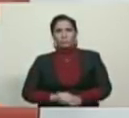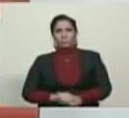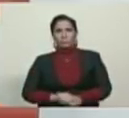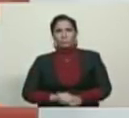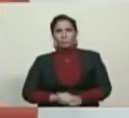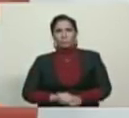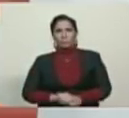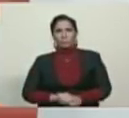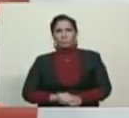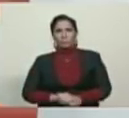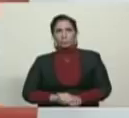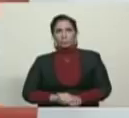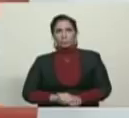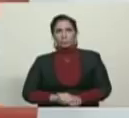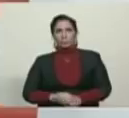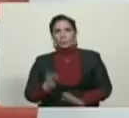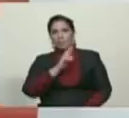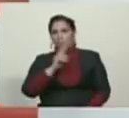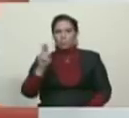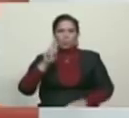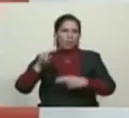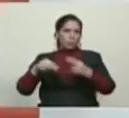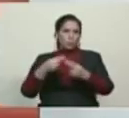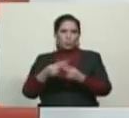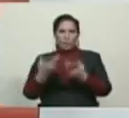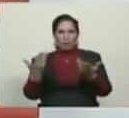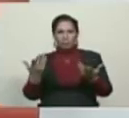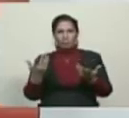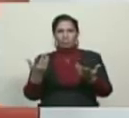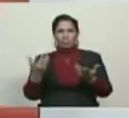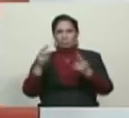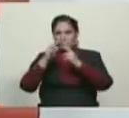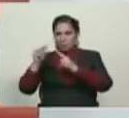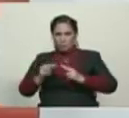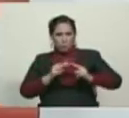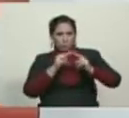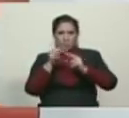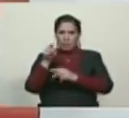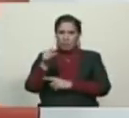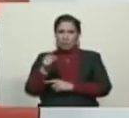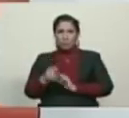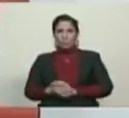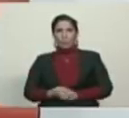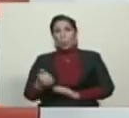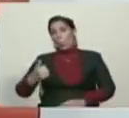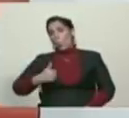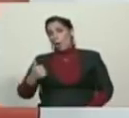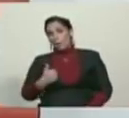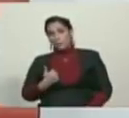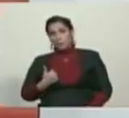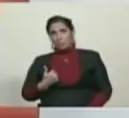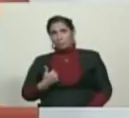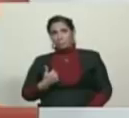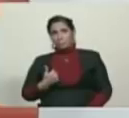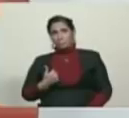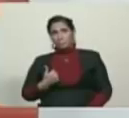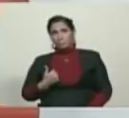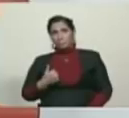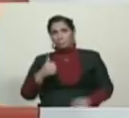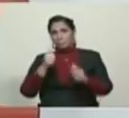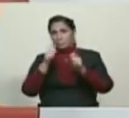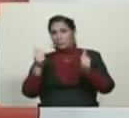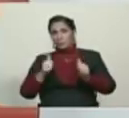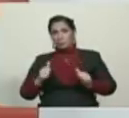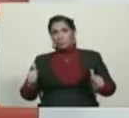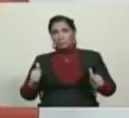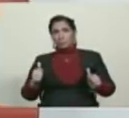En todo caso, la República jamás va a reconocer eso. En todo caso, cualquier acto en la situación